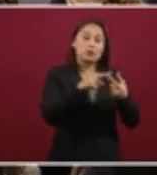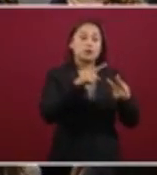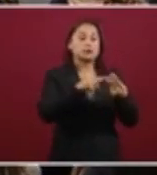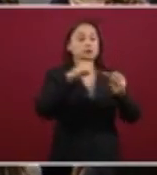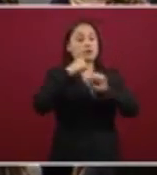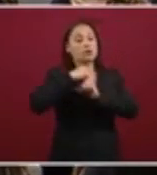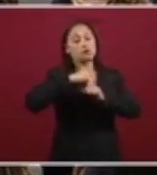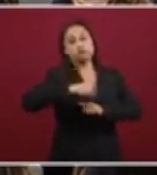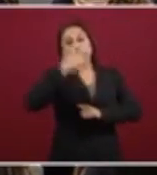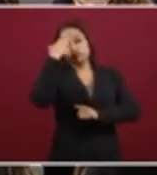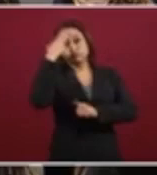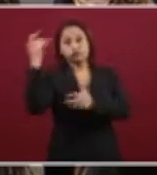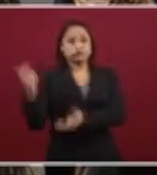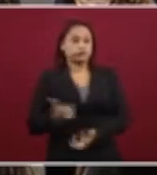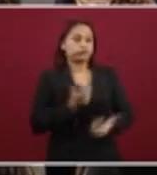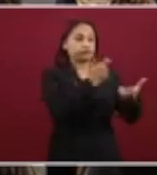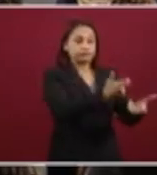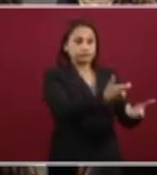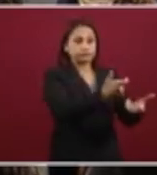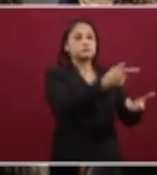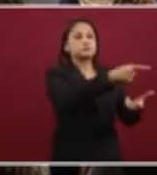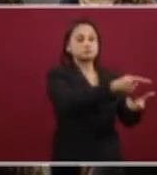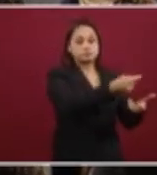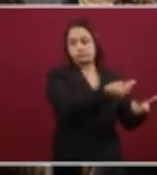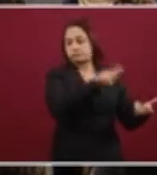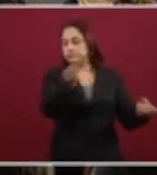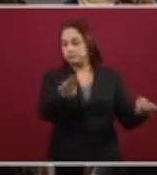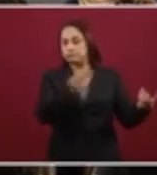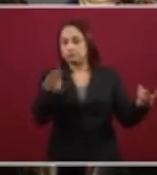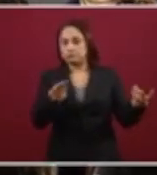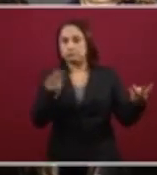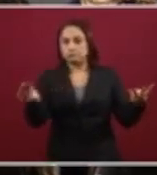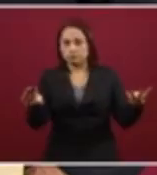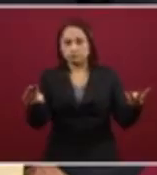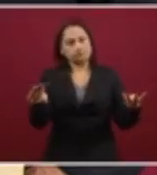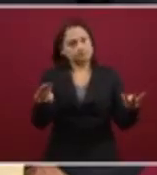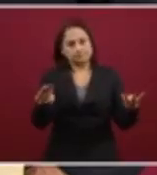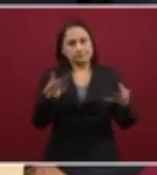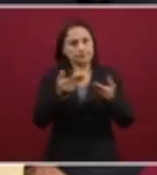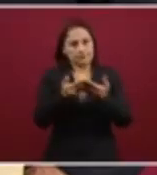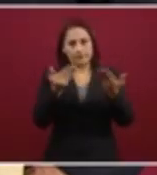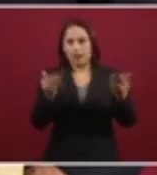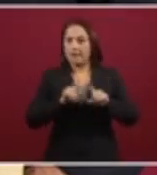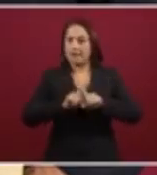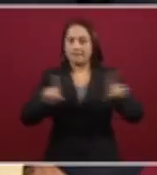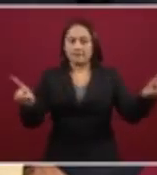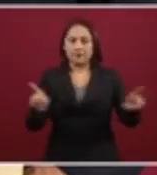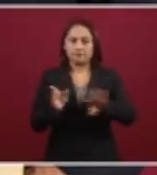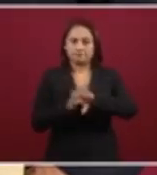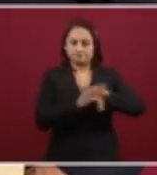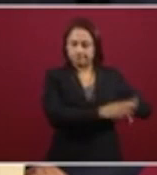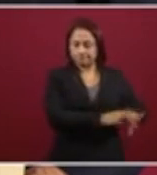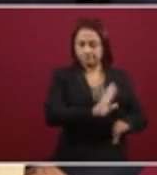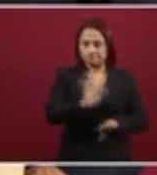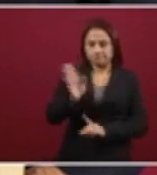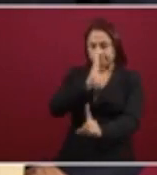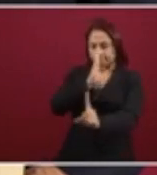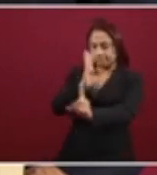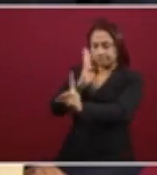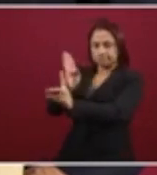y ahora es directo al productor. Las inconformidades que